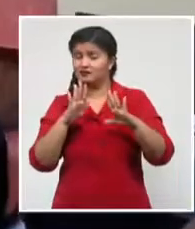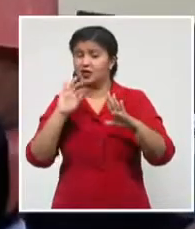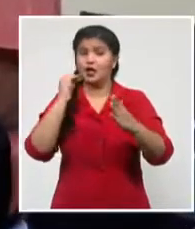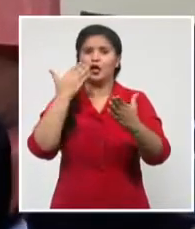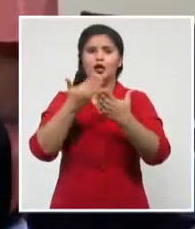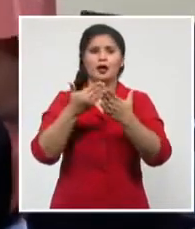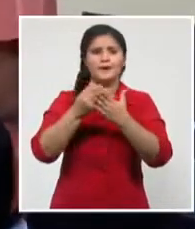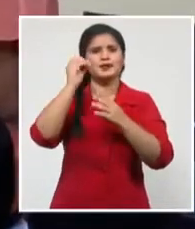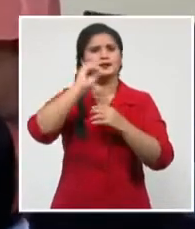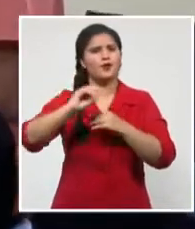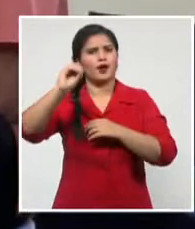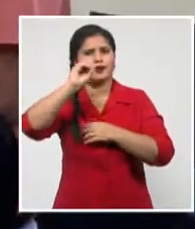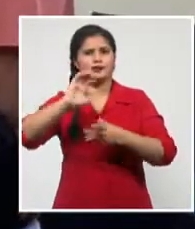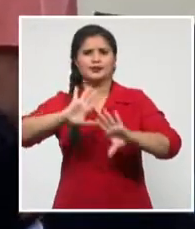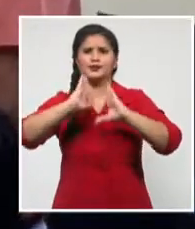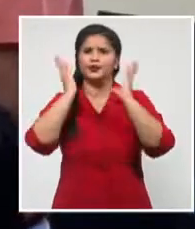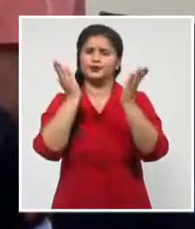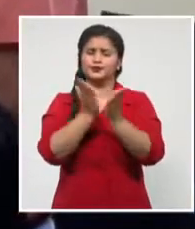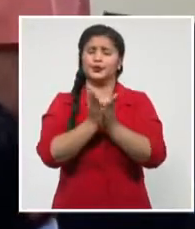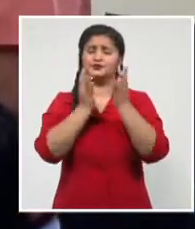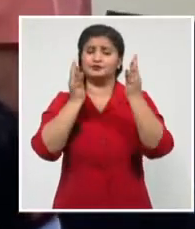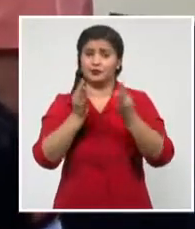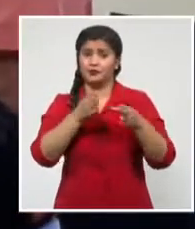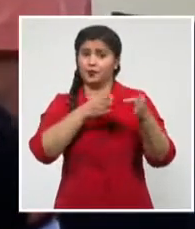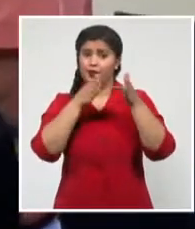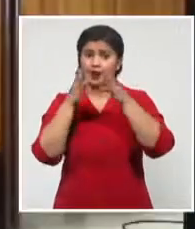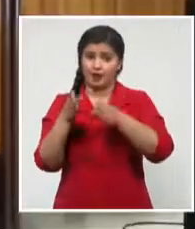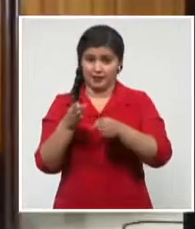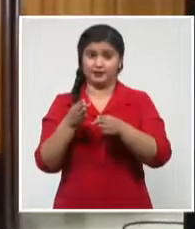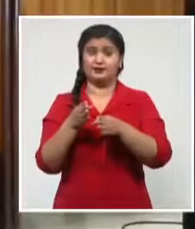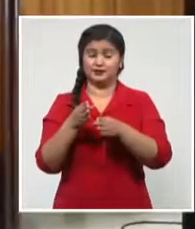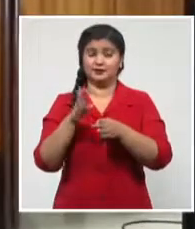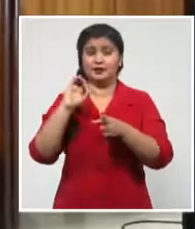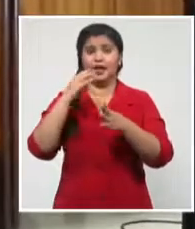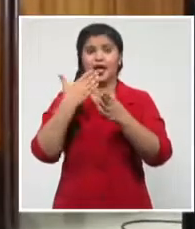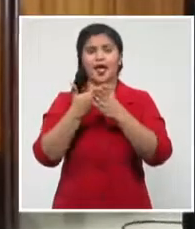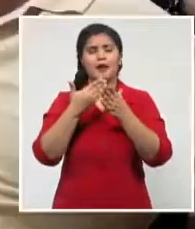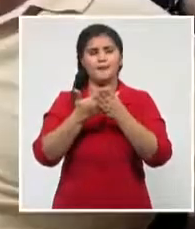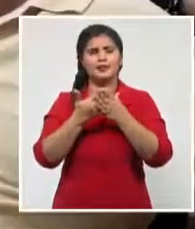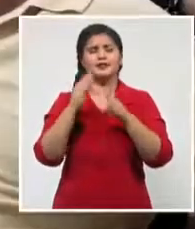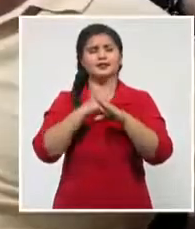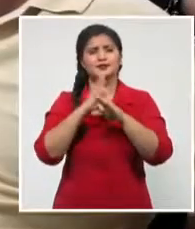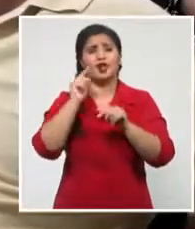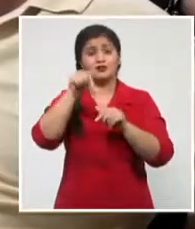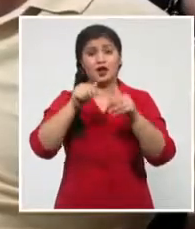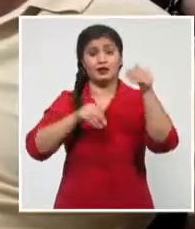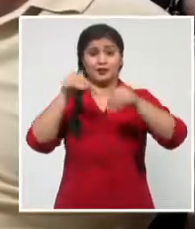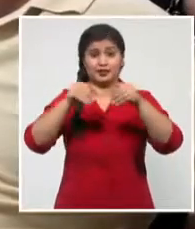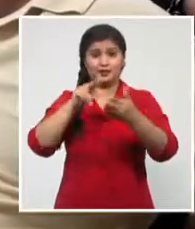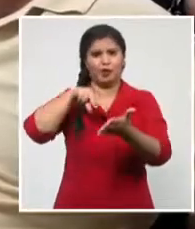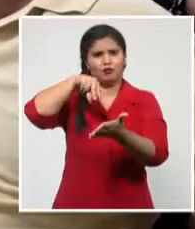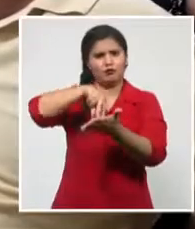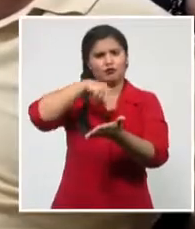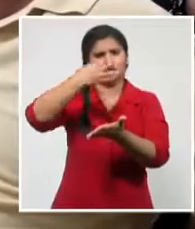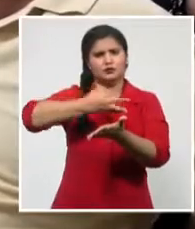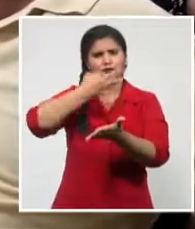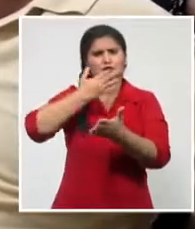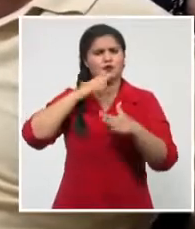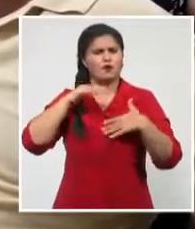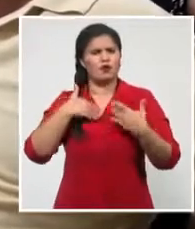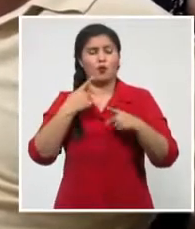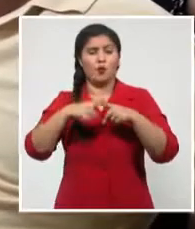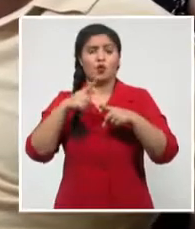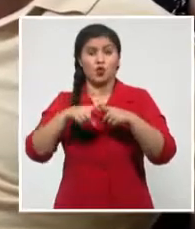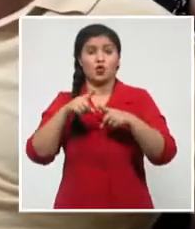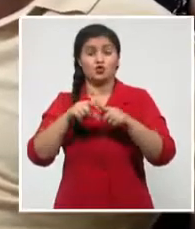Fibras Naturales y la Integral de Matanzas detallaron el plan para enfrentar las violaciones urbanísticas y las construcciones ilegales